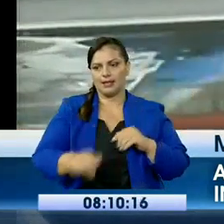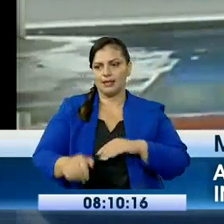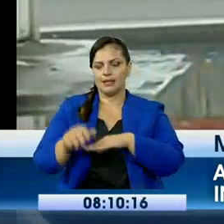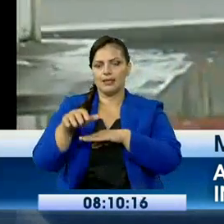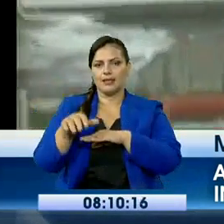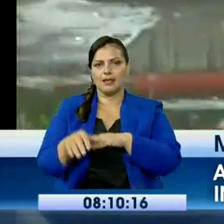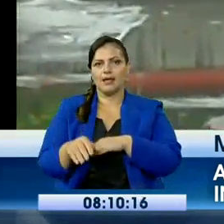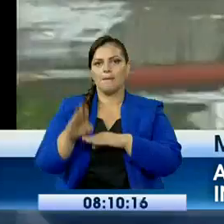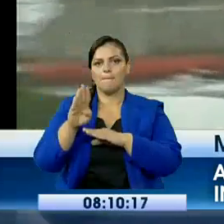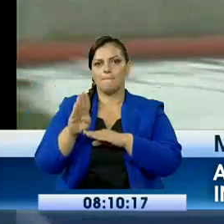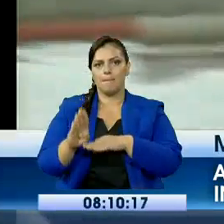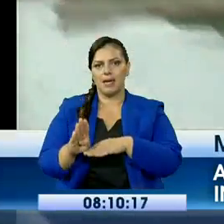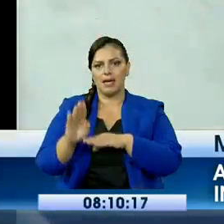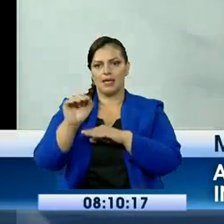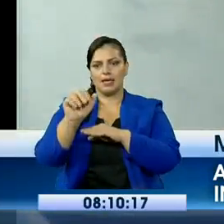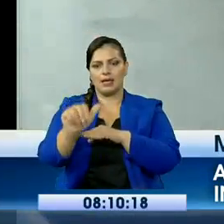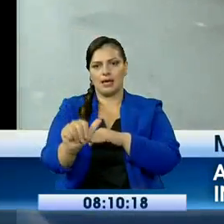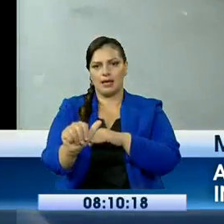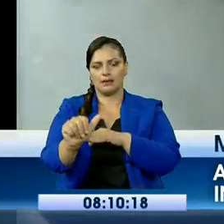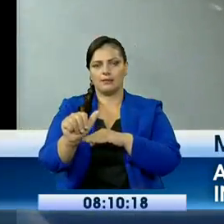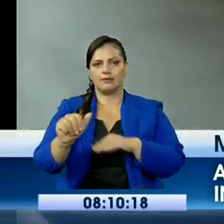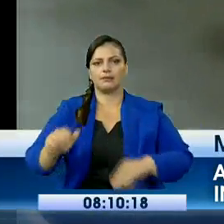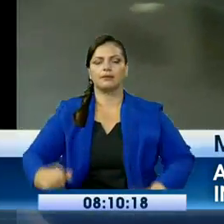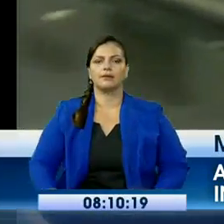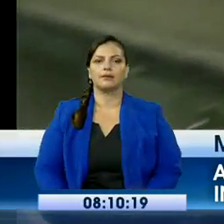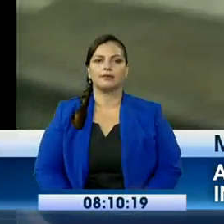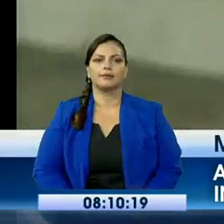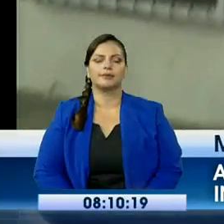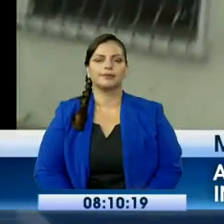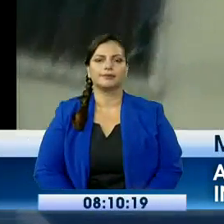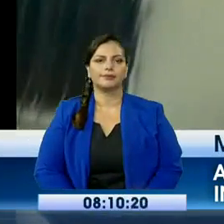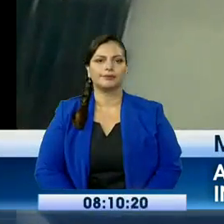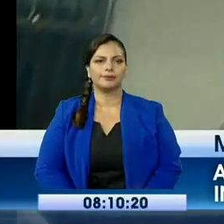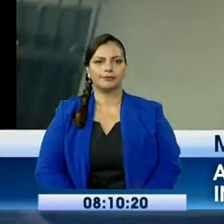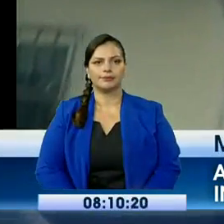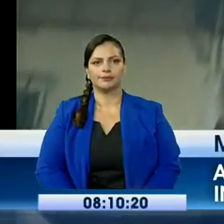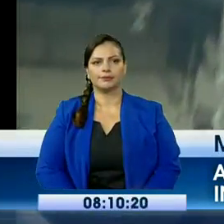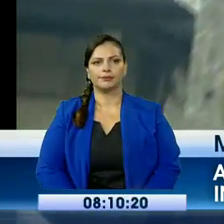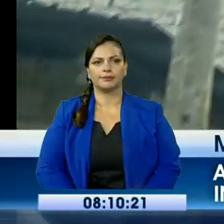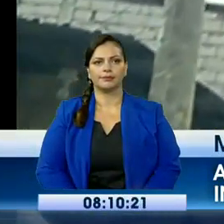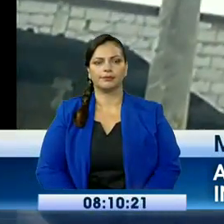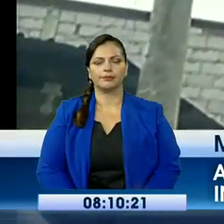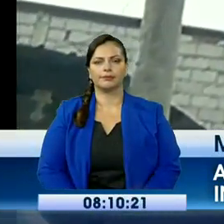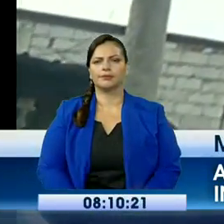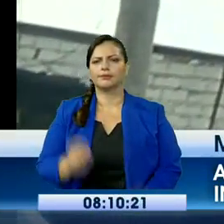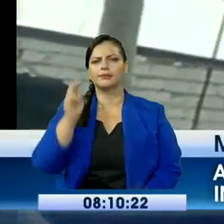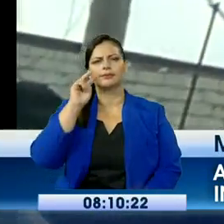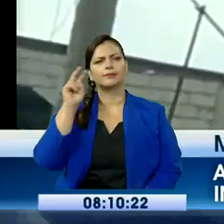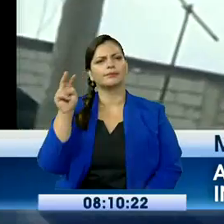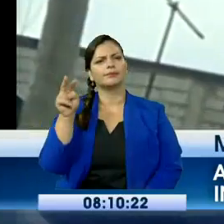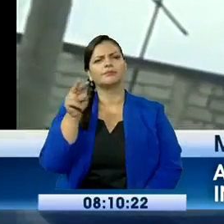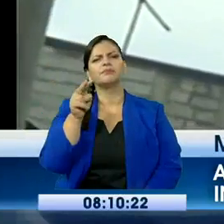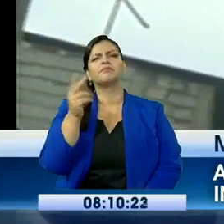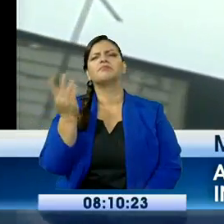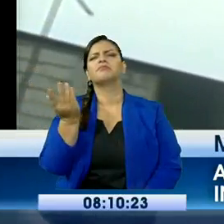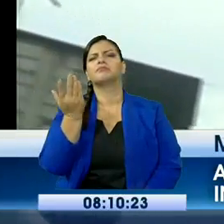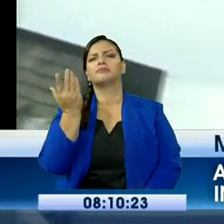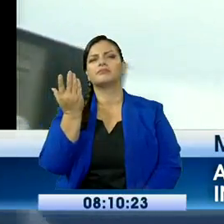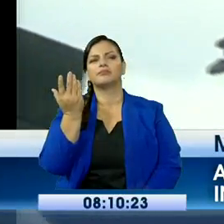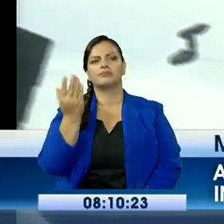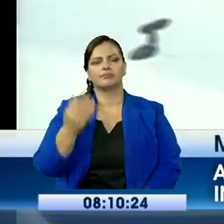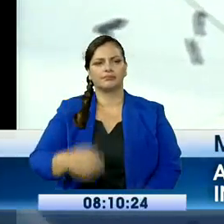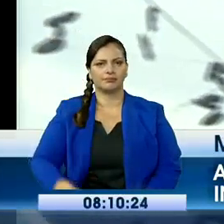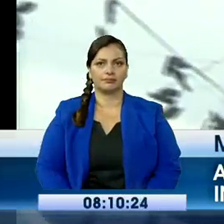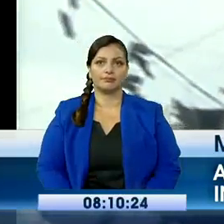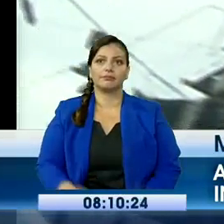de los problemas, Martín, a tus espaldas, en la parte de arriba, que también mantiene preocupados a los moradores del sector. Ellos dicen, o se cae primero